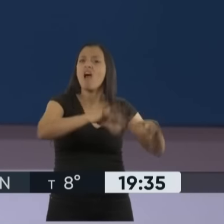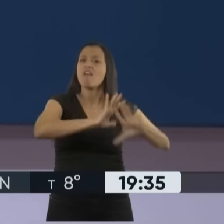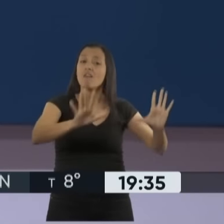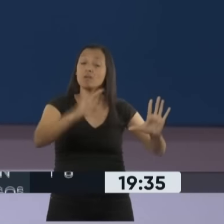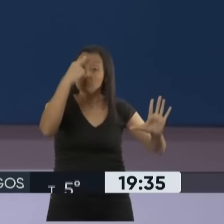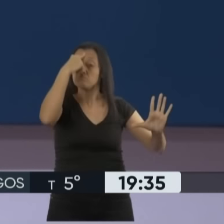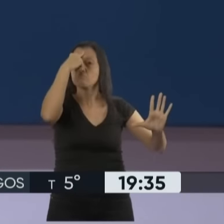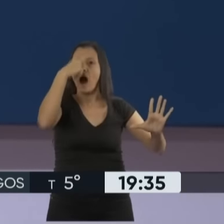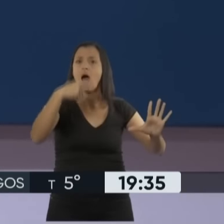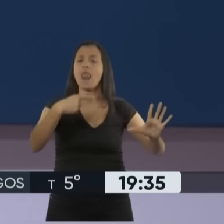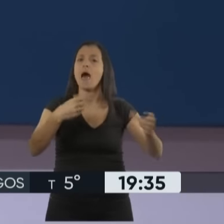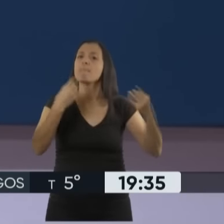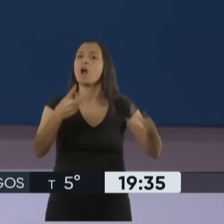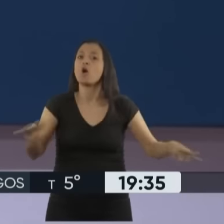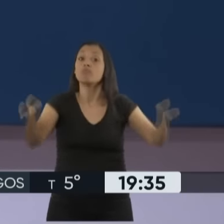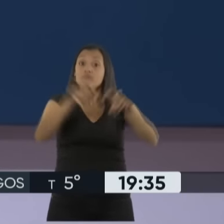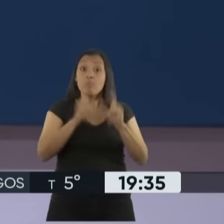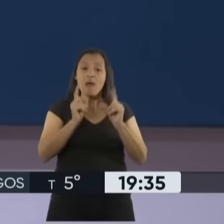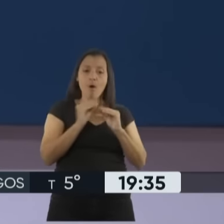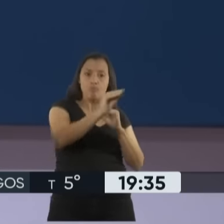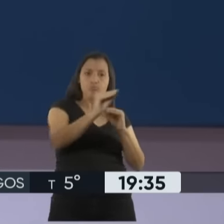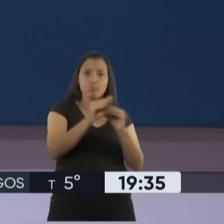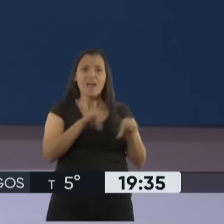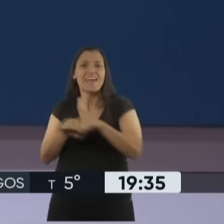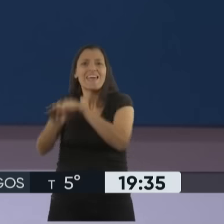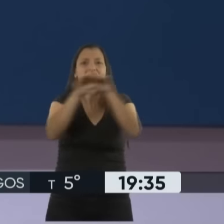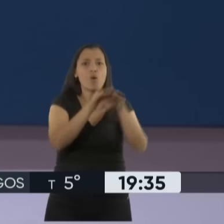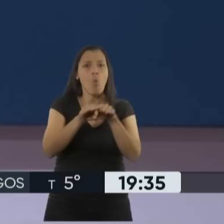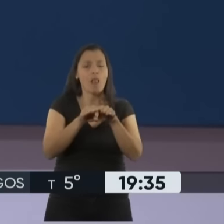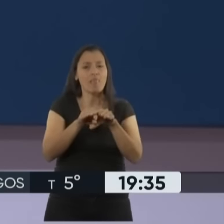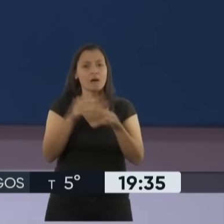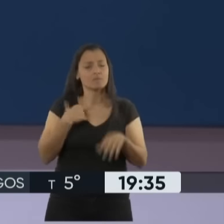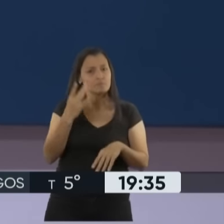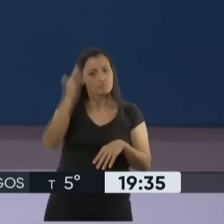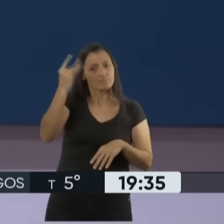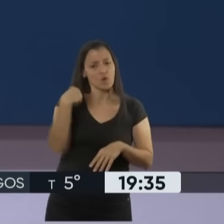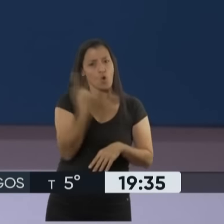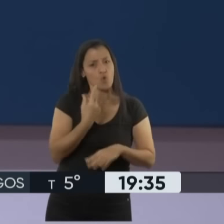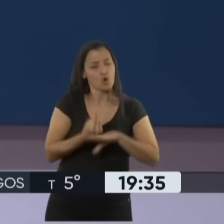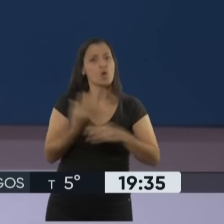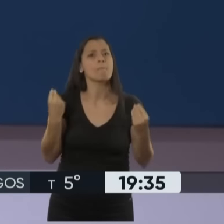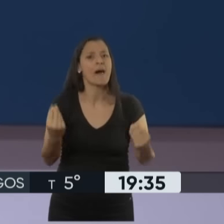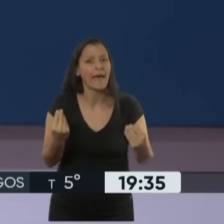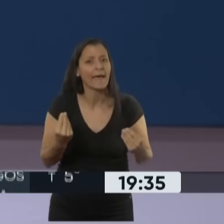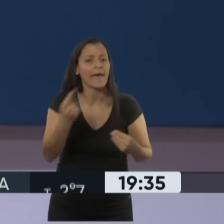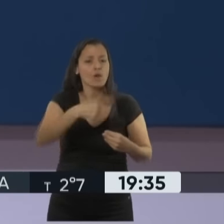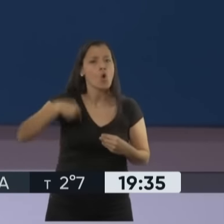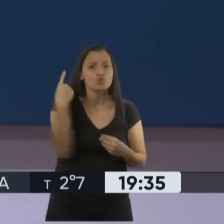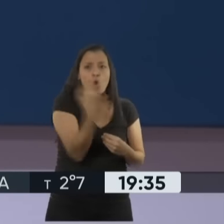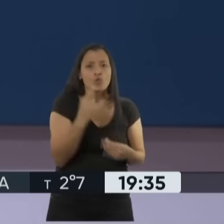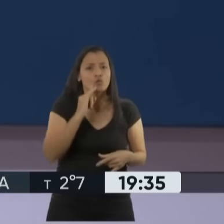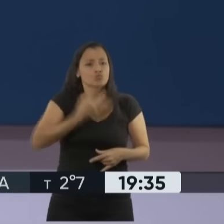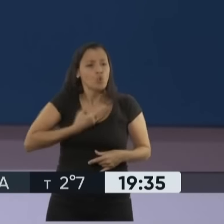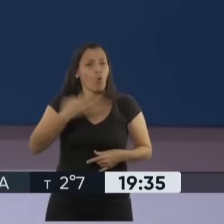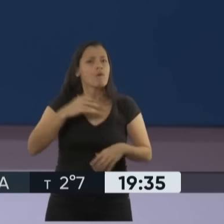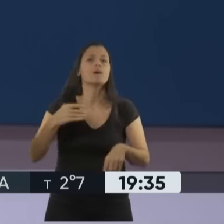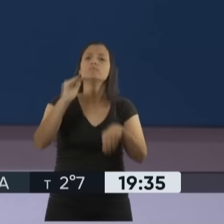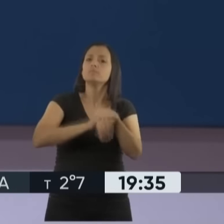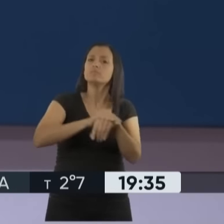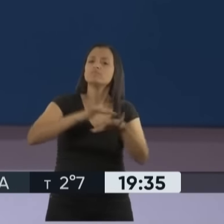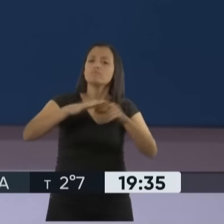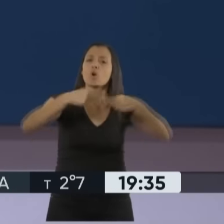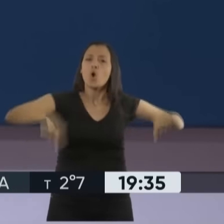mejorar la distribución del ingreso para que nos eligieron si no es para llevar adelante medidas en